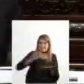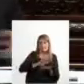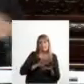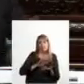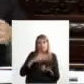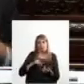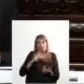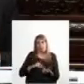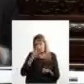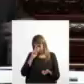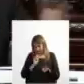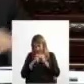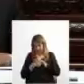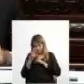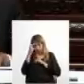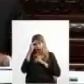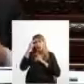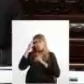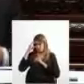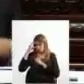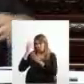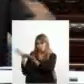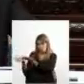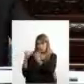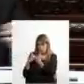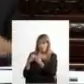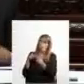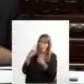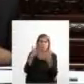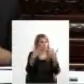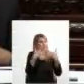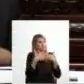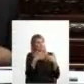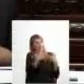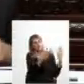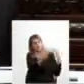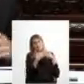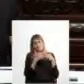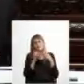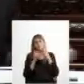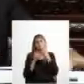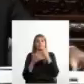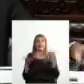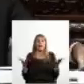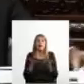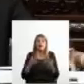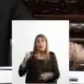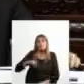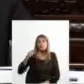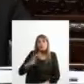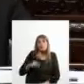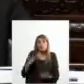rápidamente cambió de posición y lo recibió primero a unos, después a otros. Y ahora, de apuro,